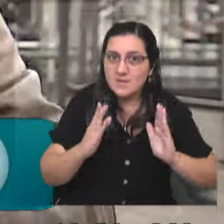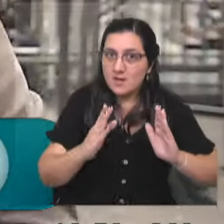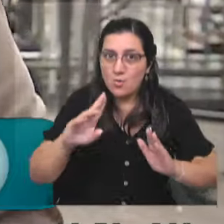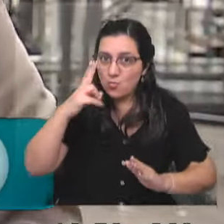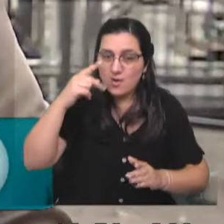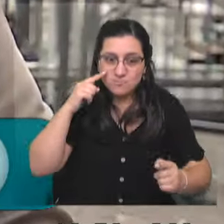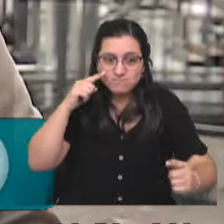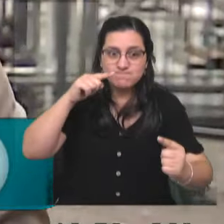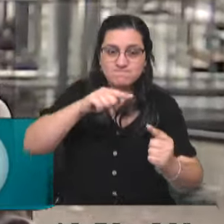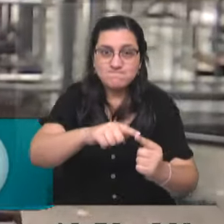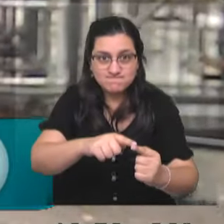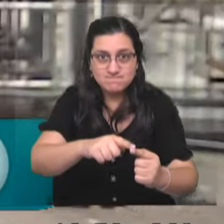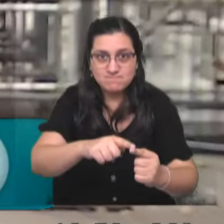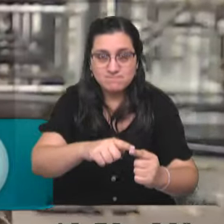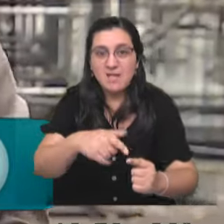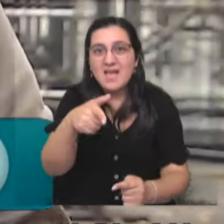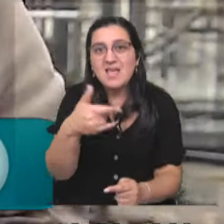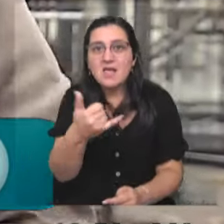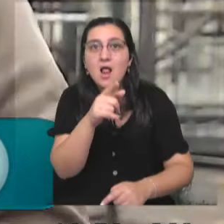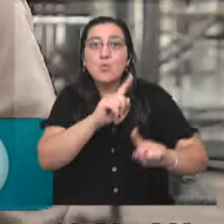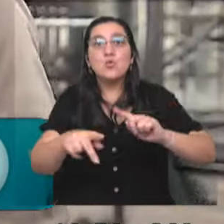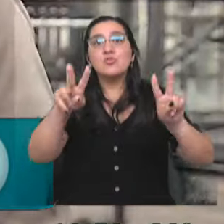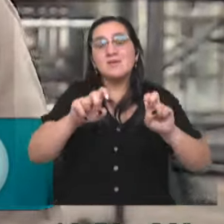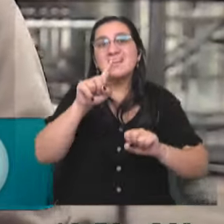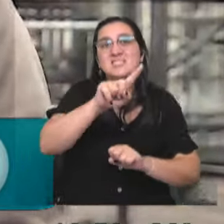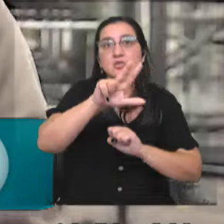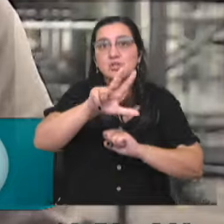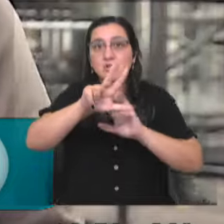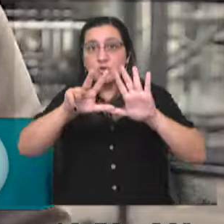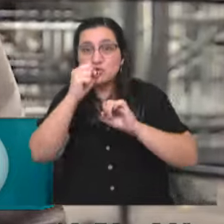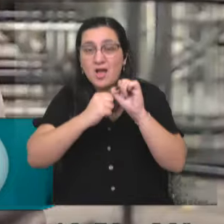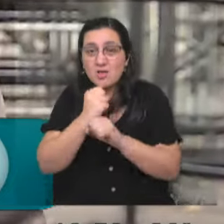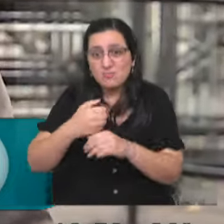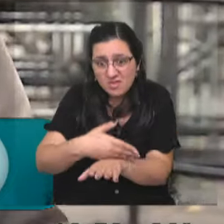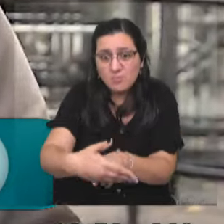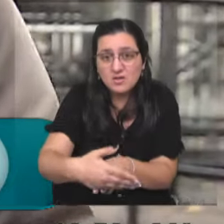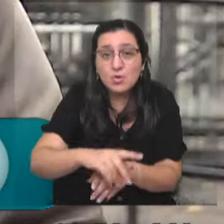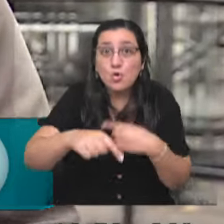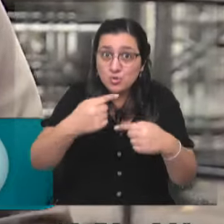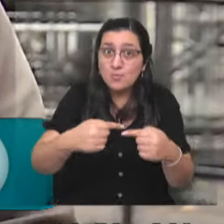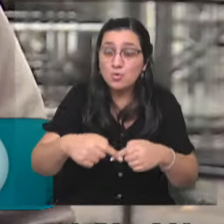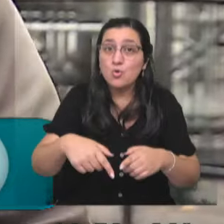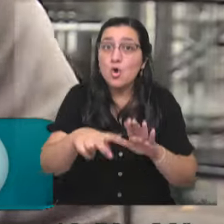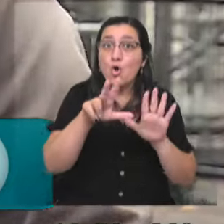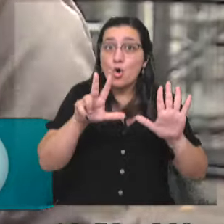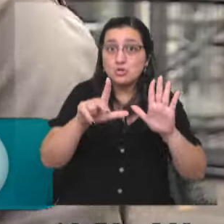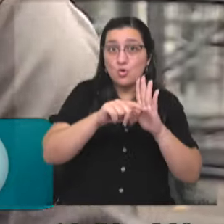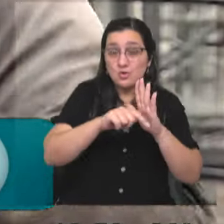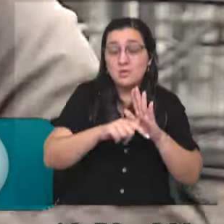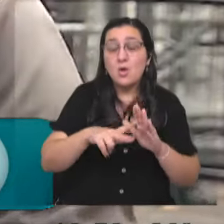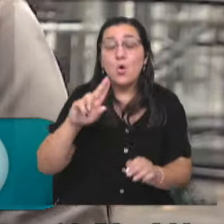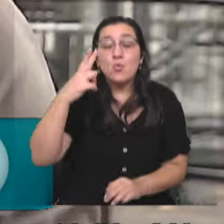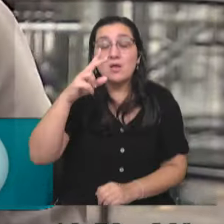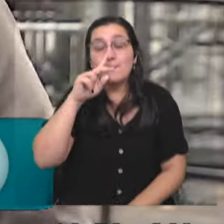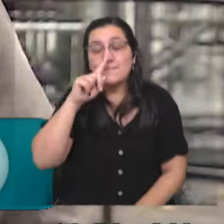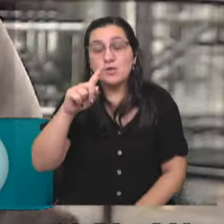esa perspectiva que decíamos hoy, ¿no? Ahí tenemos algunas cuestiones. 138 años después seguimos teniendo un régimen de 8 horas. Uruguay, que en 1915